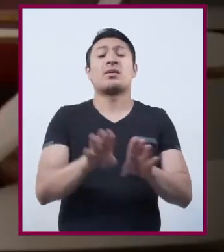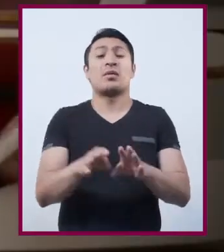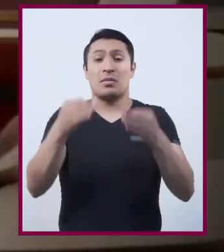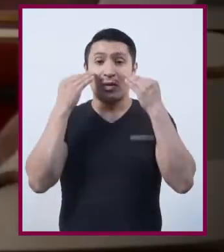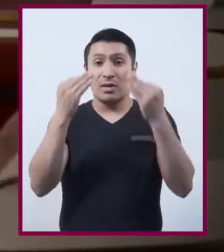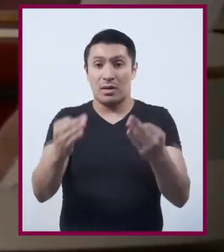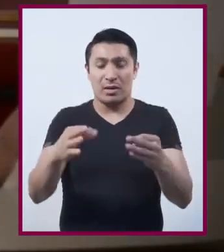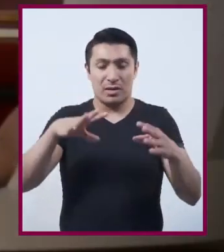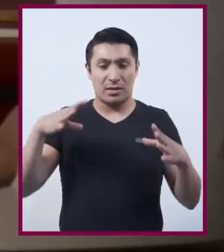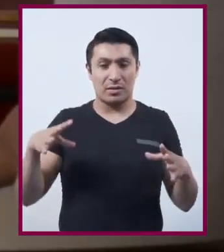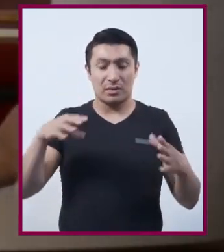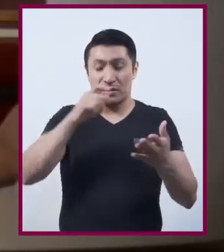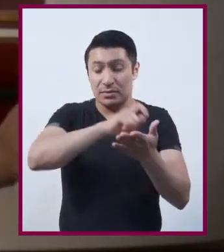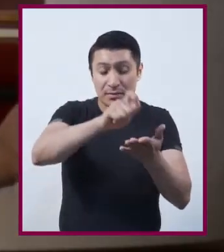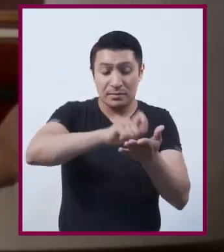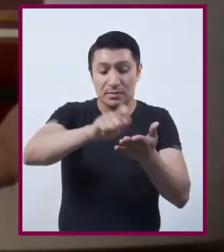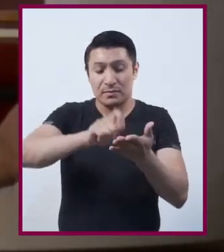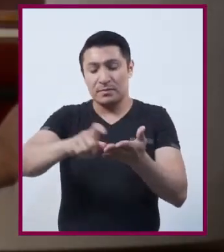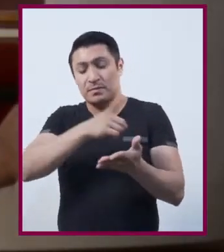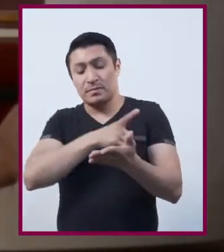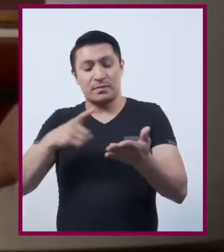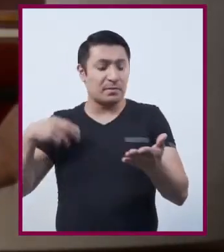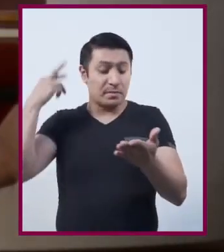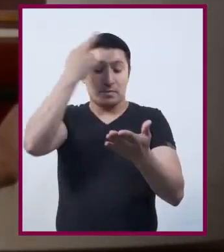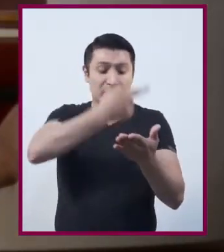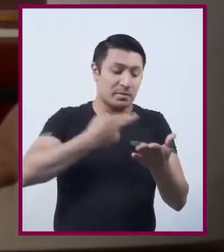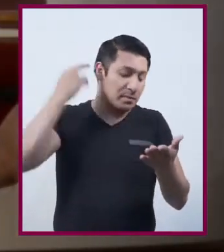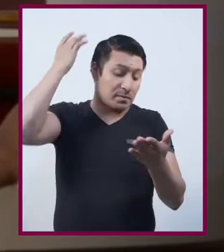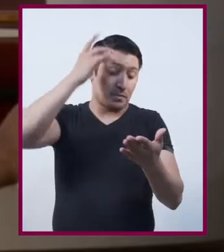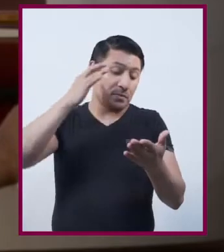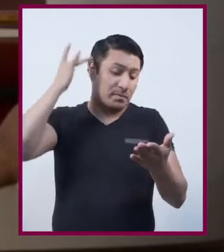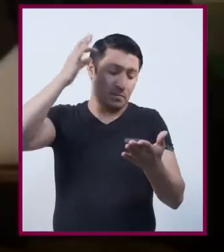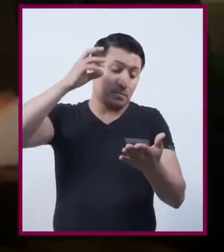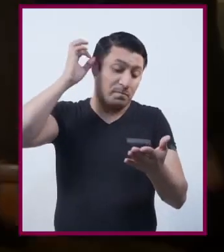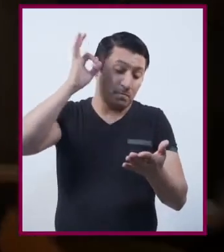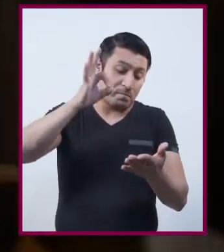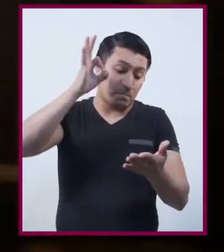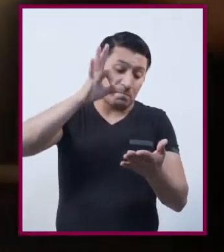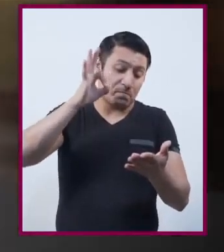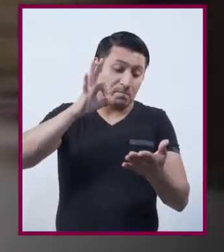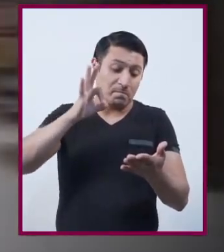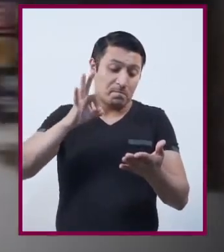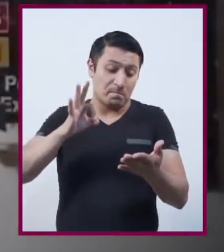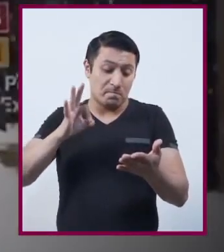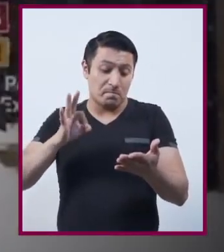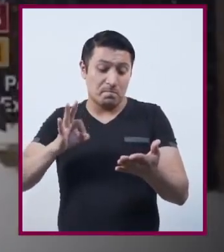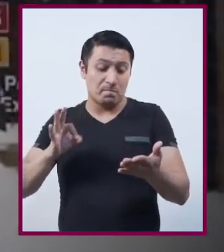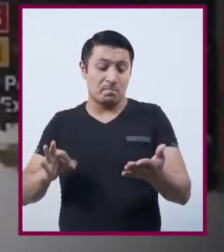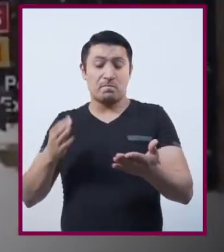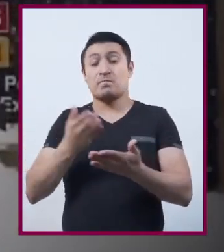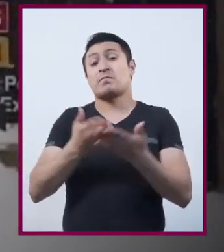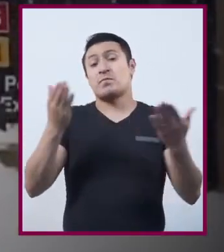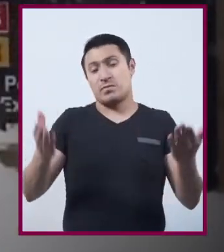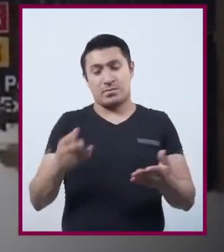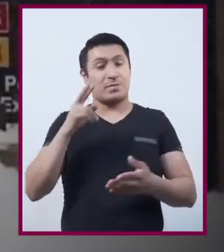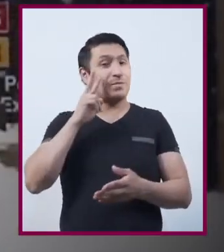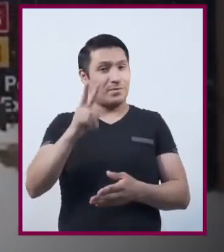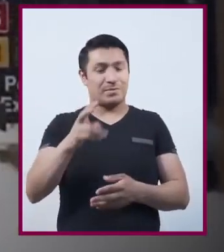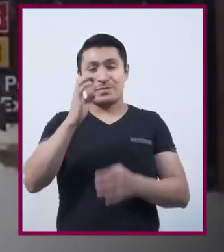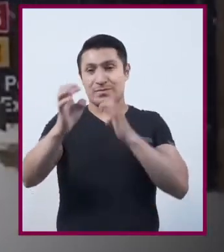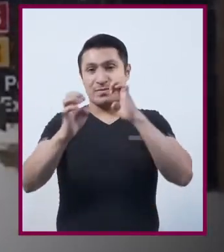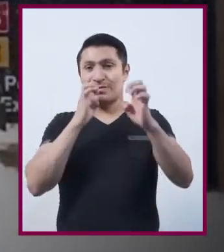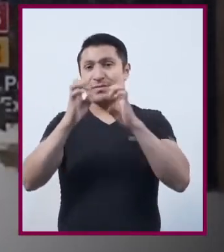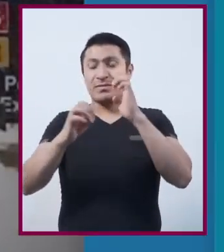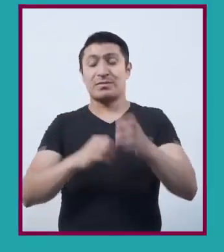En este sentido, los testimonios que se recaban deben ser analizados y reflexionados detenidamente. Ahora, regresemos a